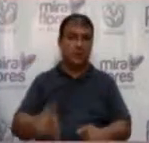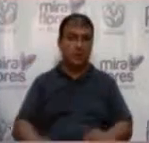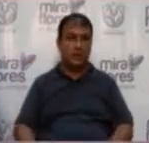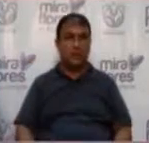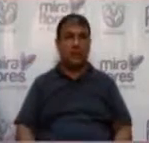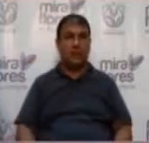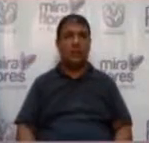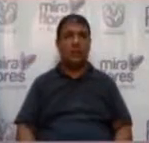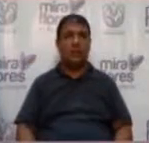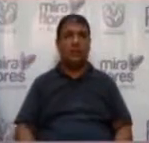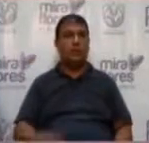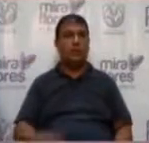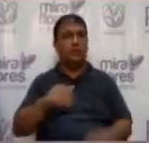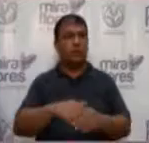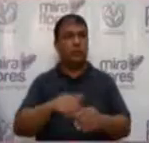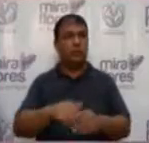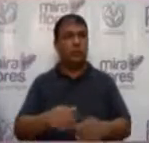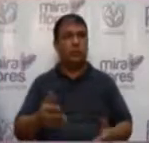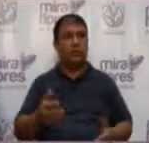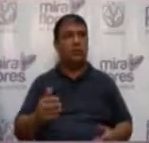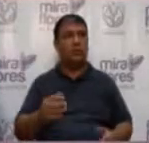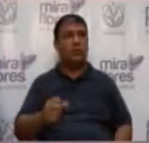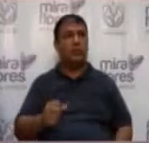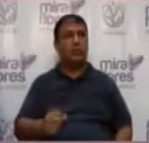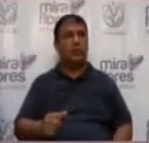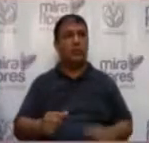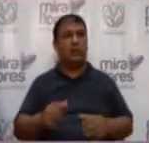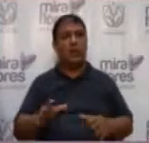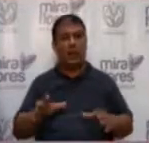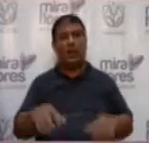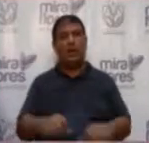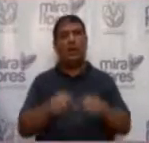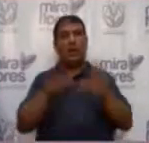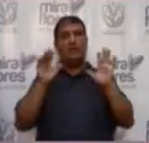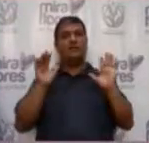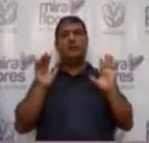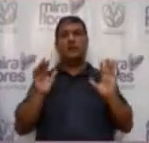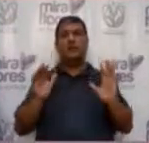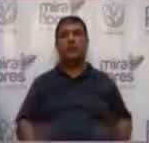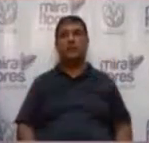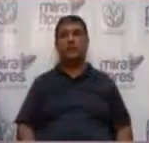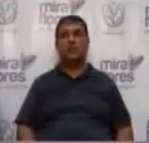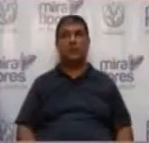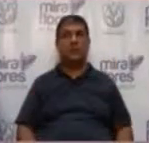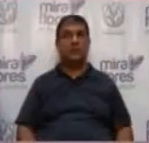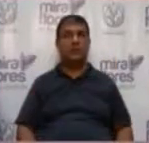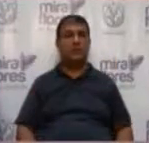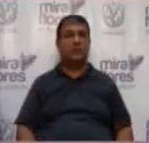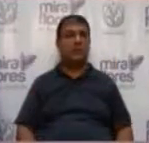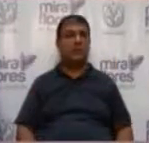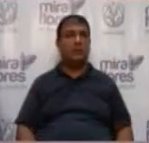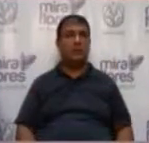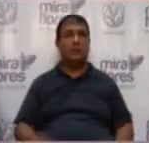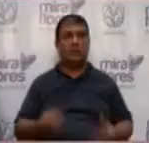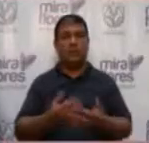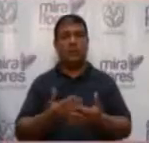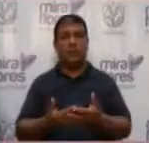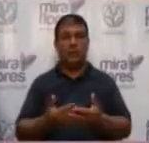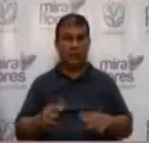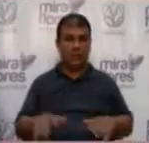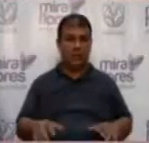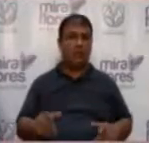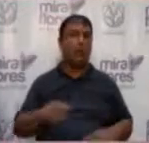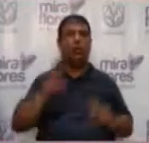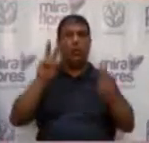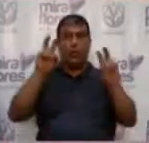por mayoría. ¿Su voto, señor Sousa? Abstención. Abstención. Muy bien, no sé si tenemos algún